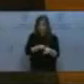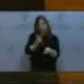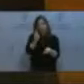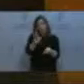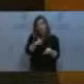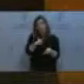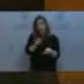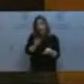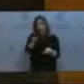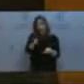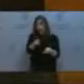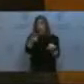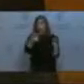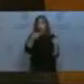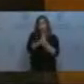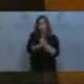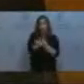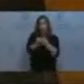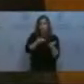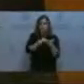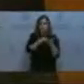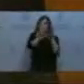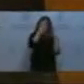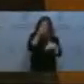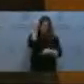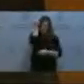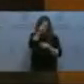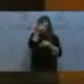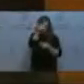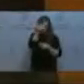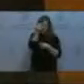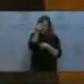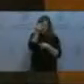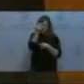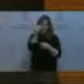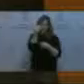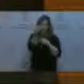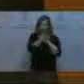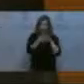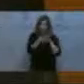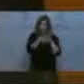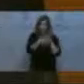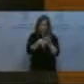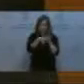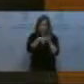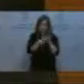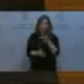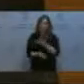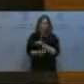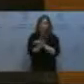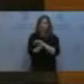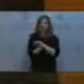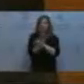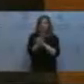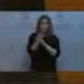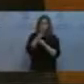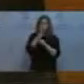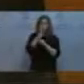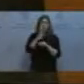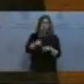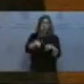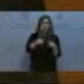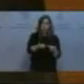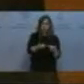Oiga, ¿usted cree que se va a reducir, y se ha referido a ello, la producción de residuos con tan